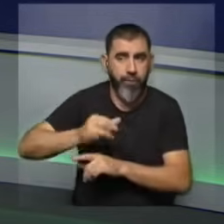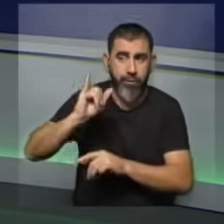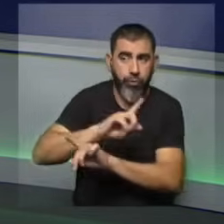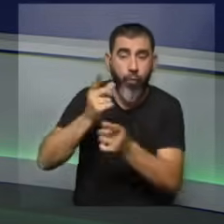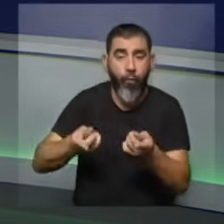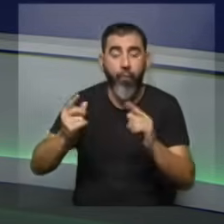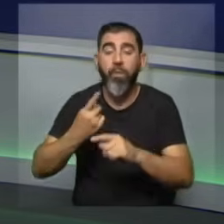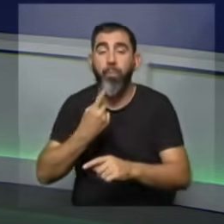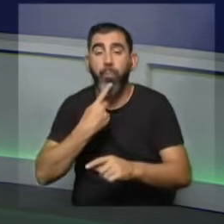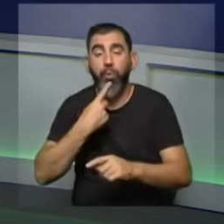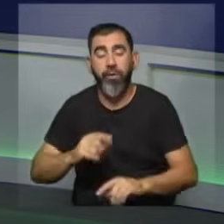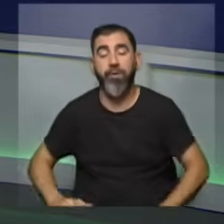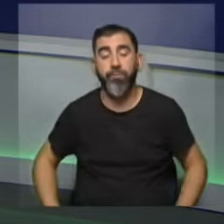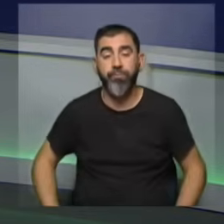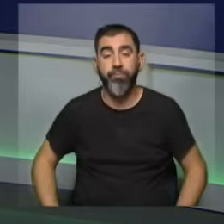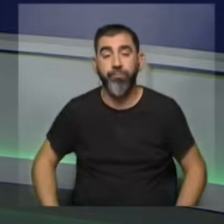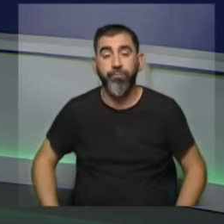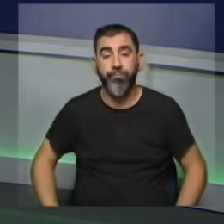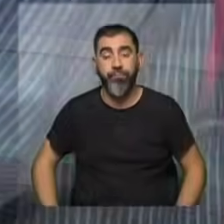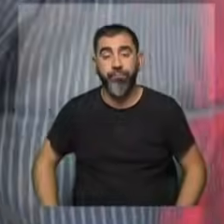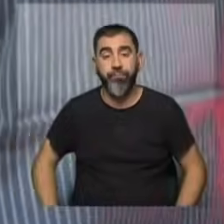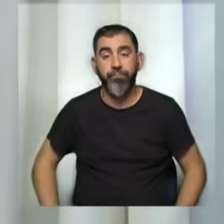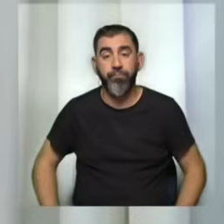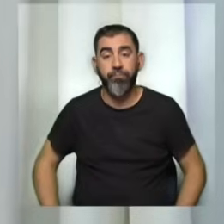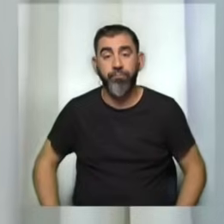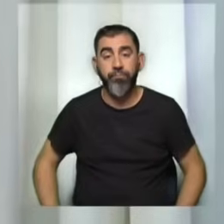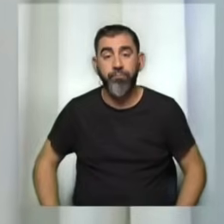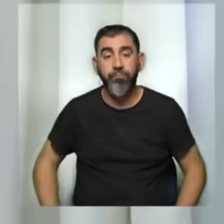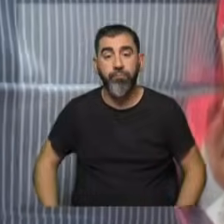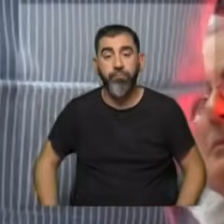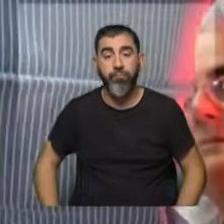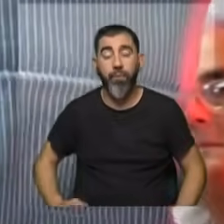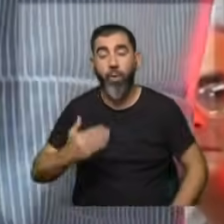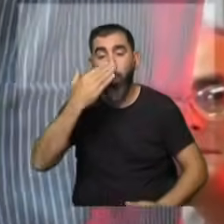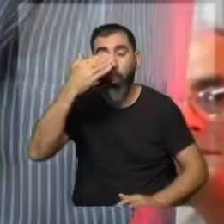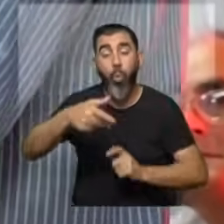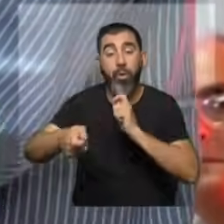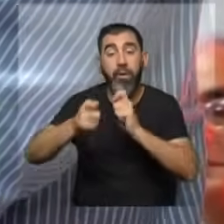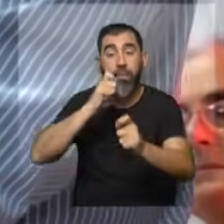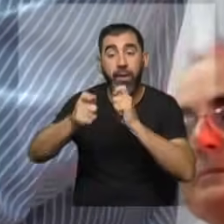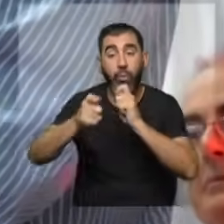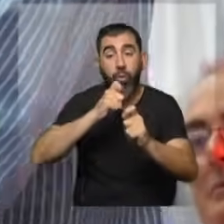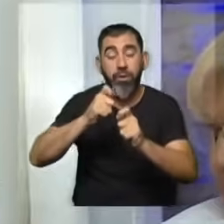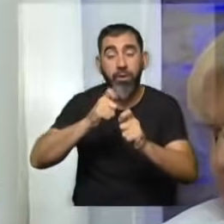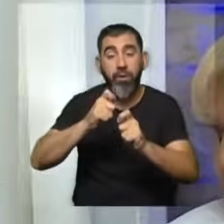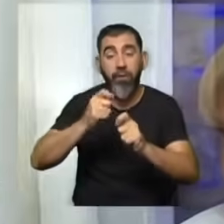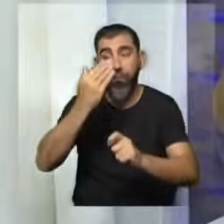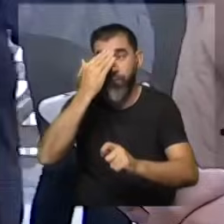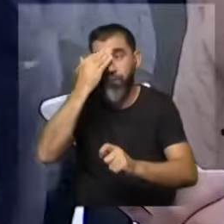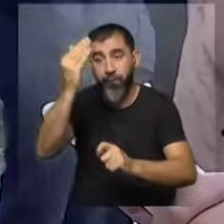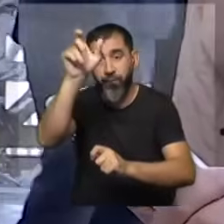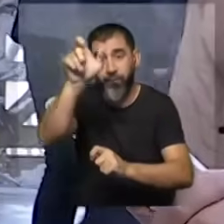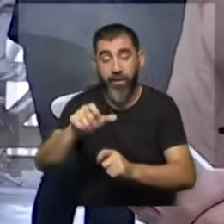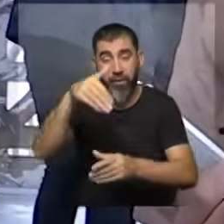retornar a la actividad política según la última encuesta de equipos entre los frenteamplistas